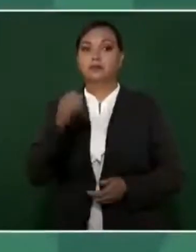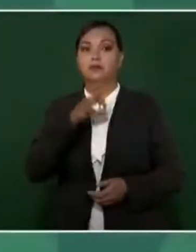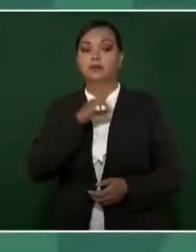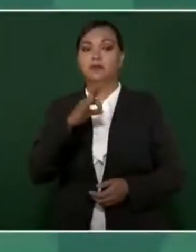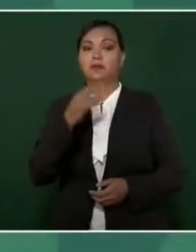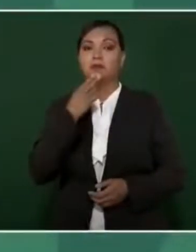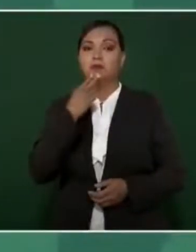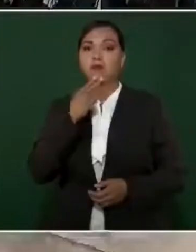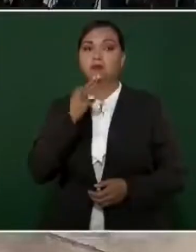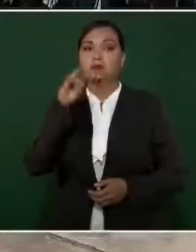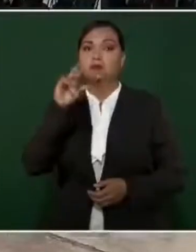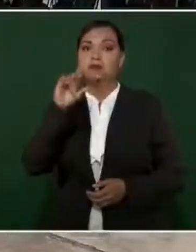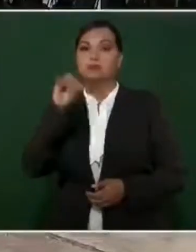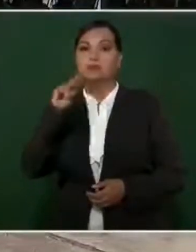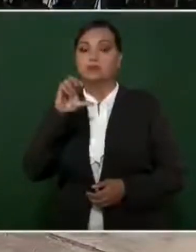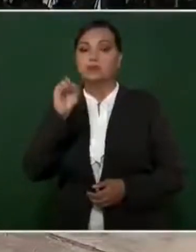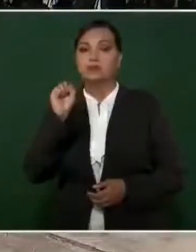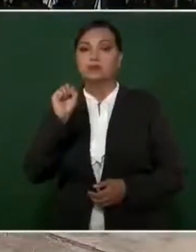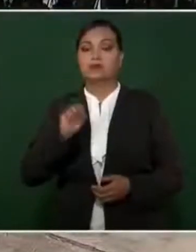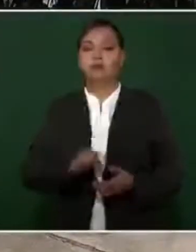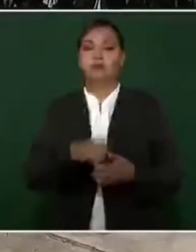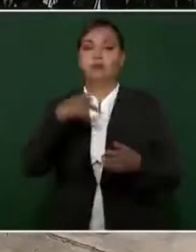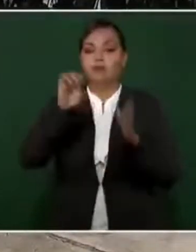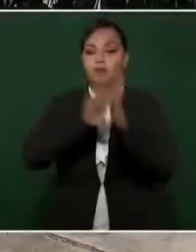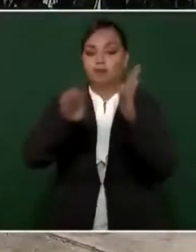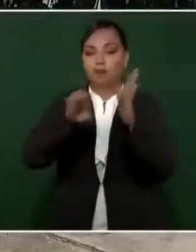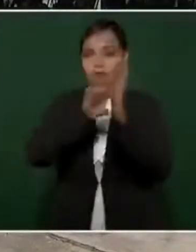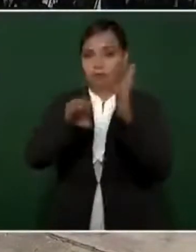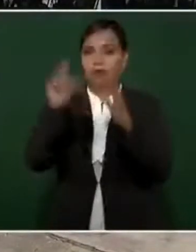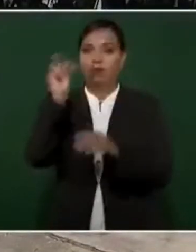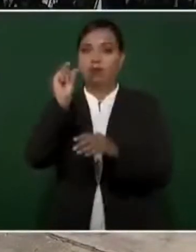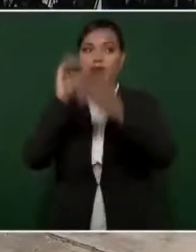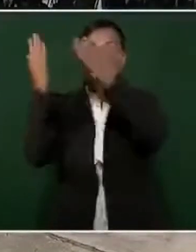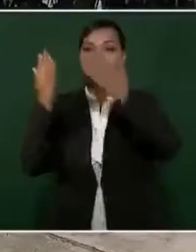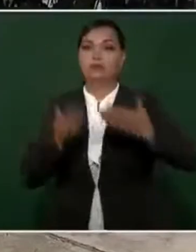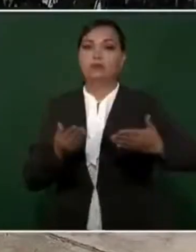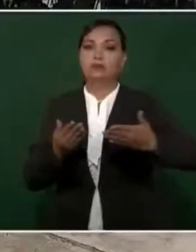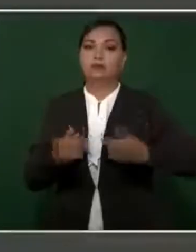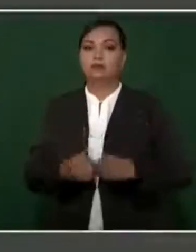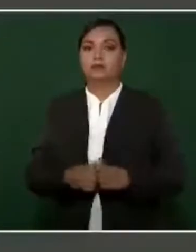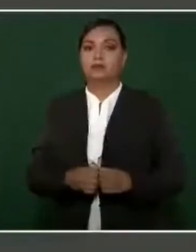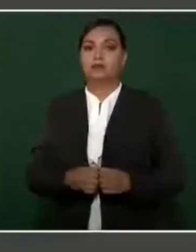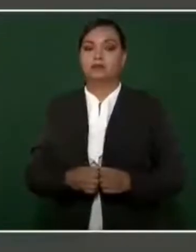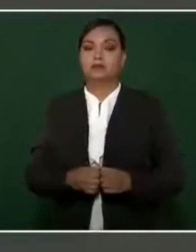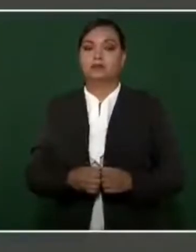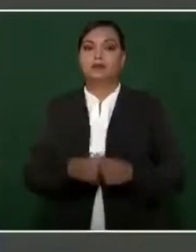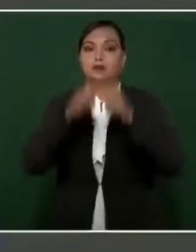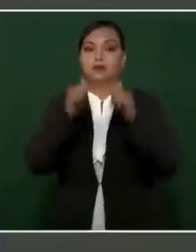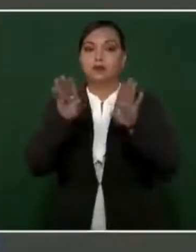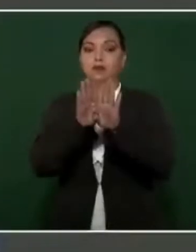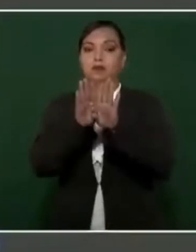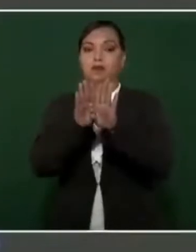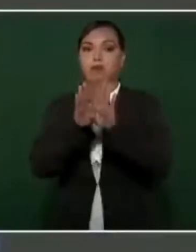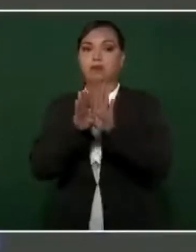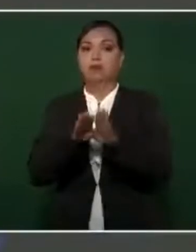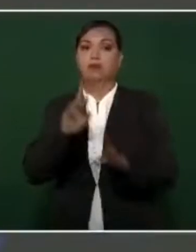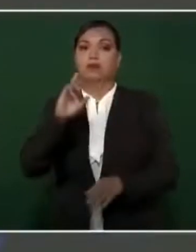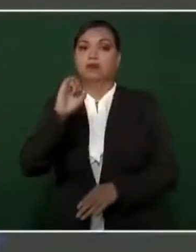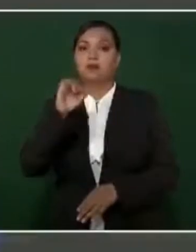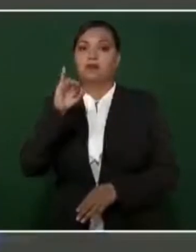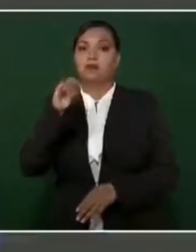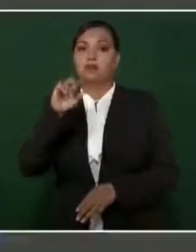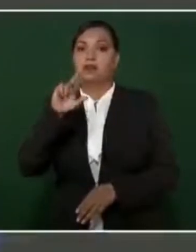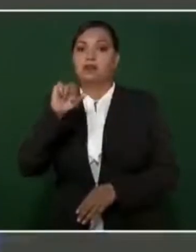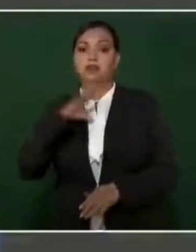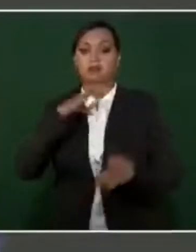inversiones. Por ejemplo, cuando llegamos estaba parada la refinería de